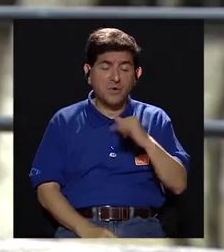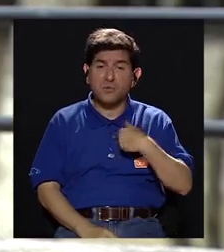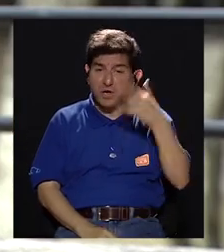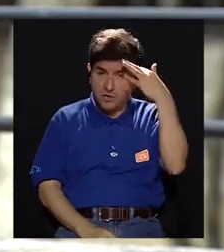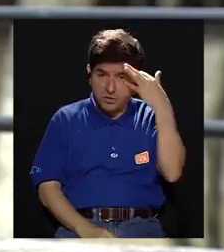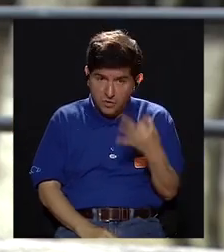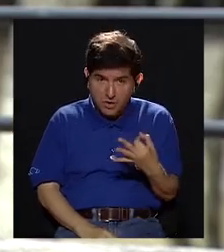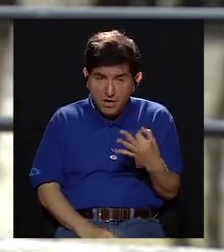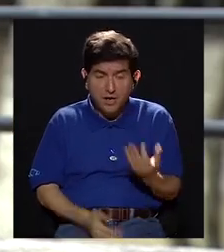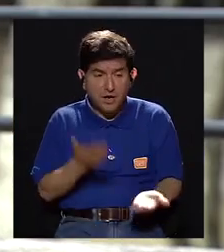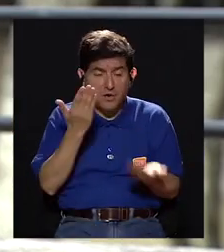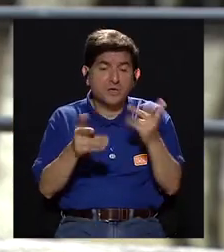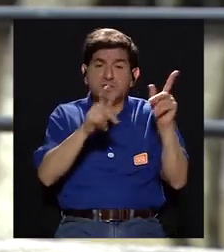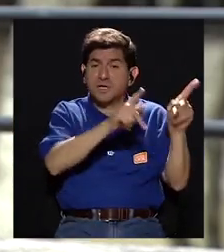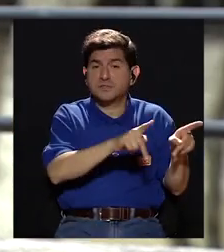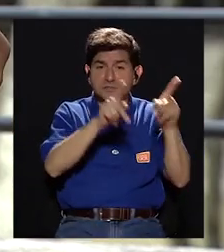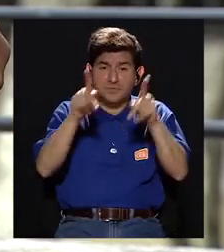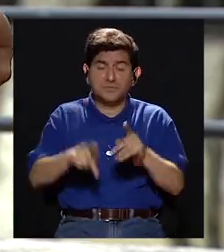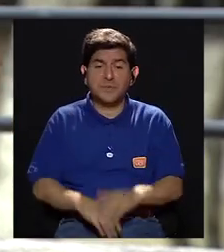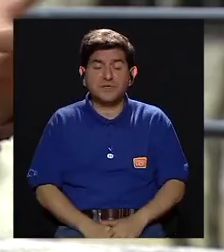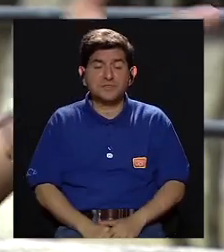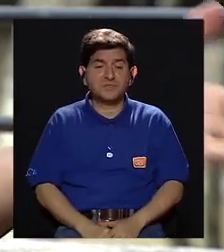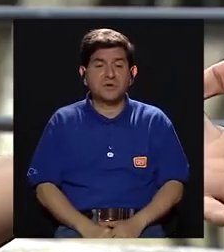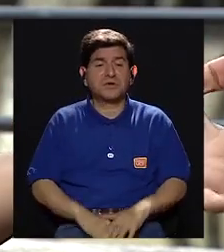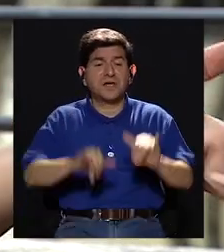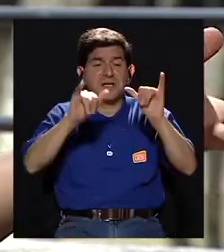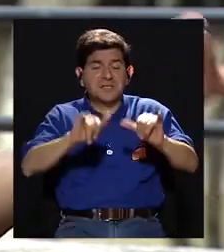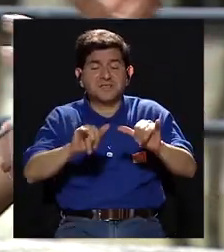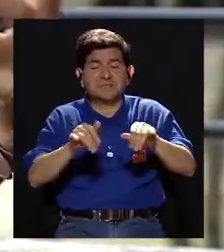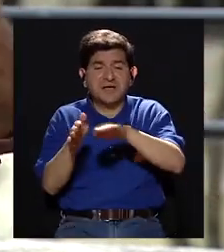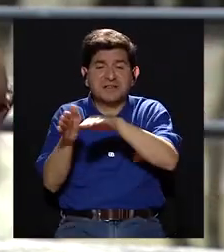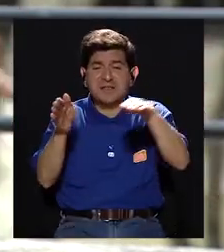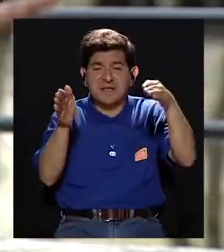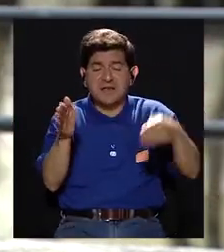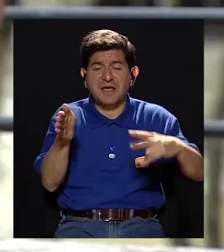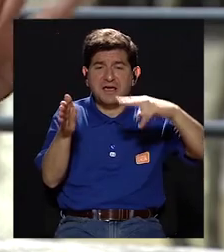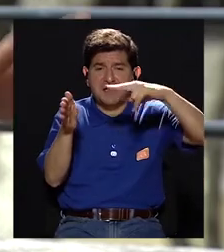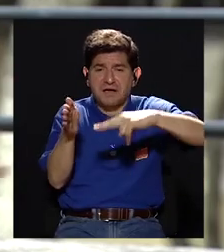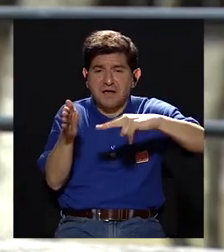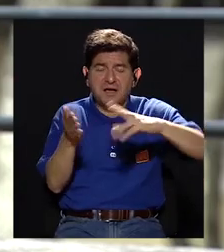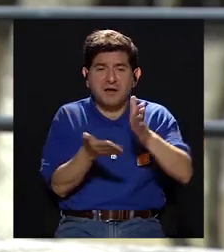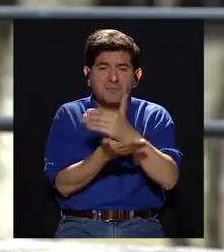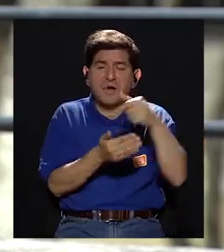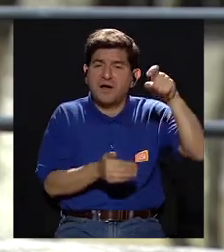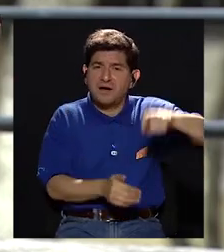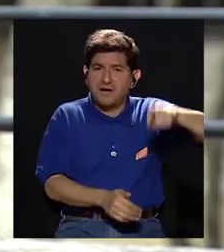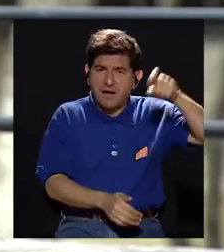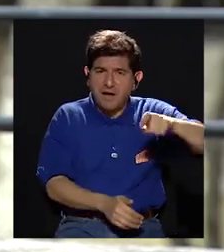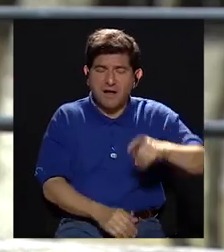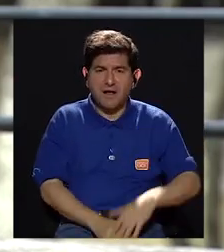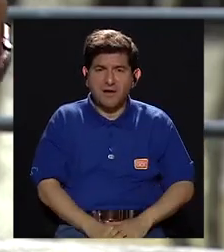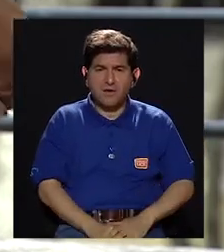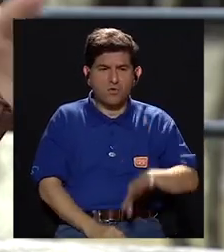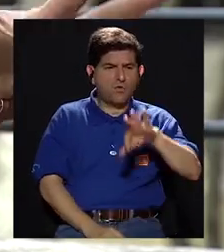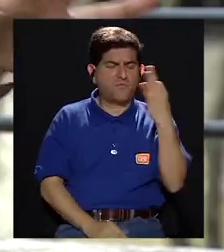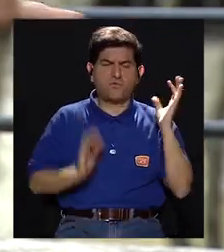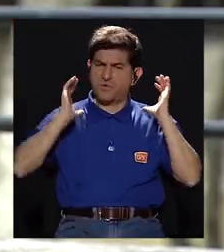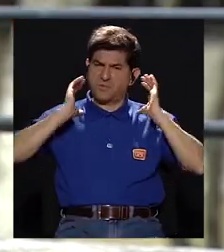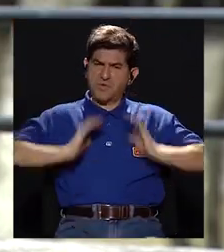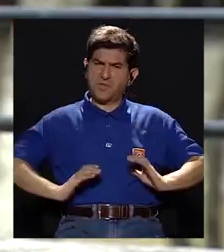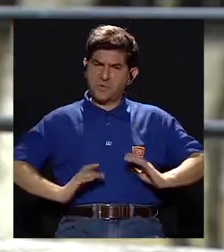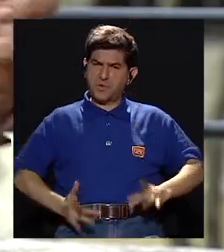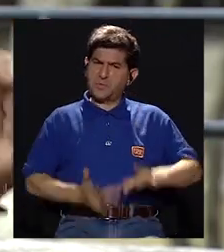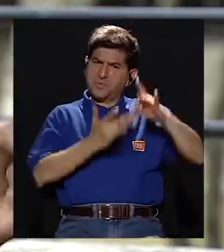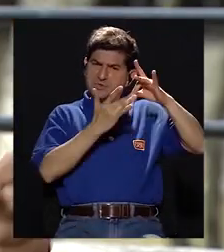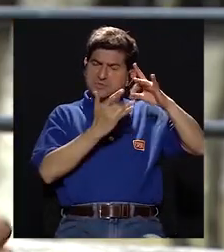Porque también me imagino, por ejemplo, alguna persona que esté en cama o se requiere algo, postura